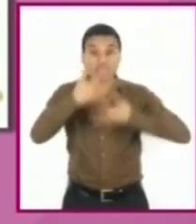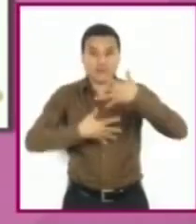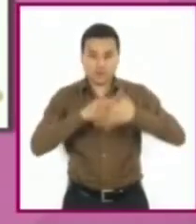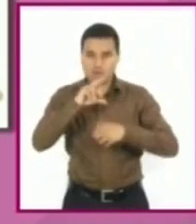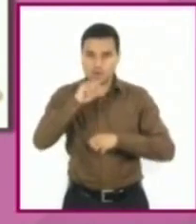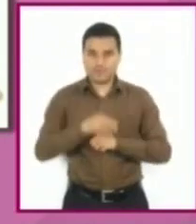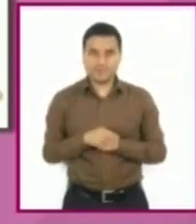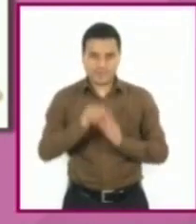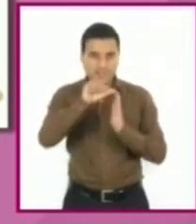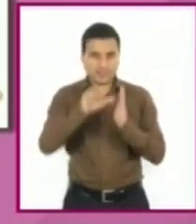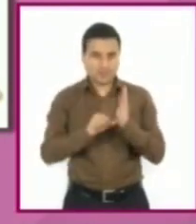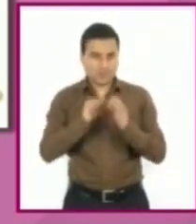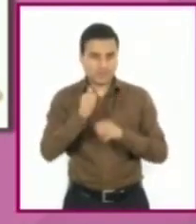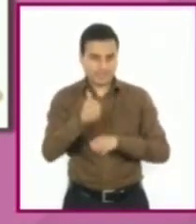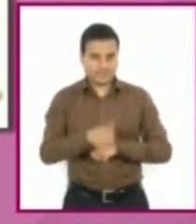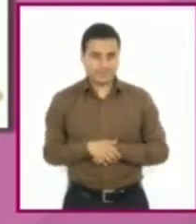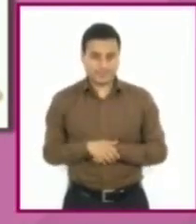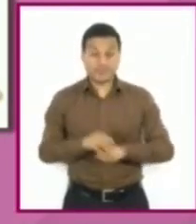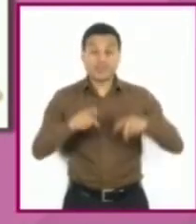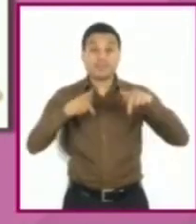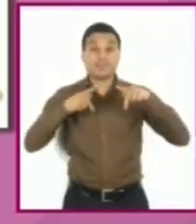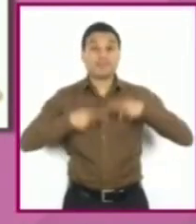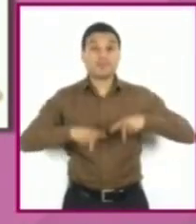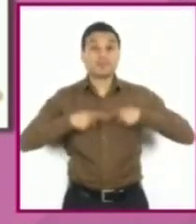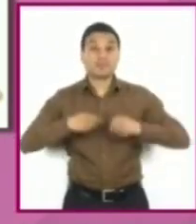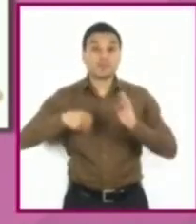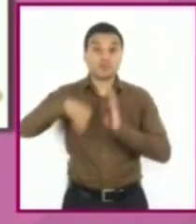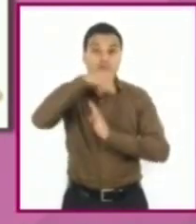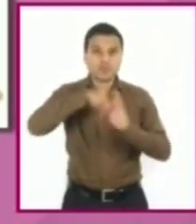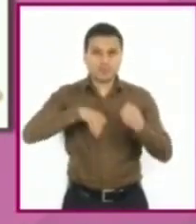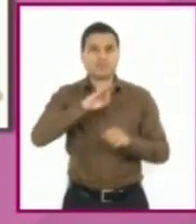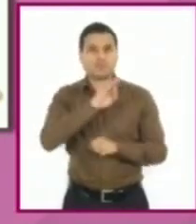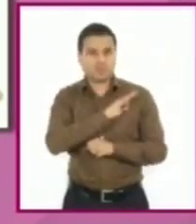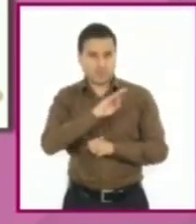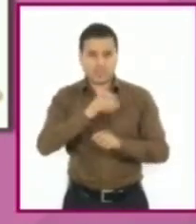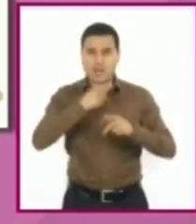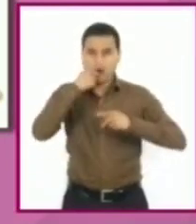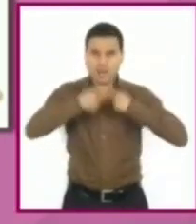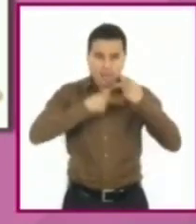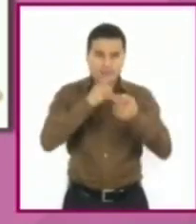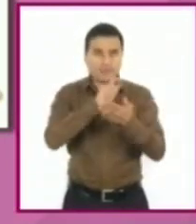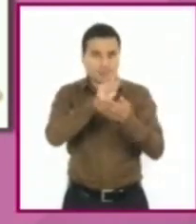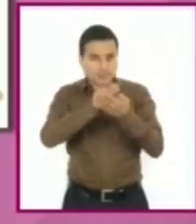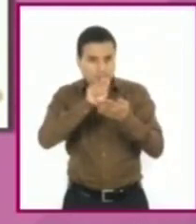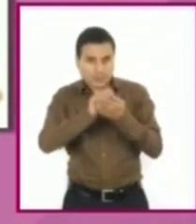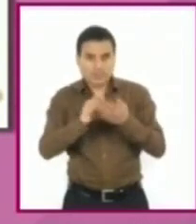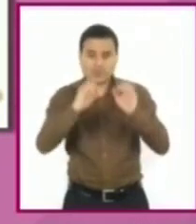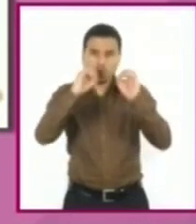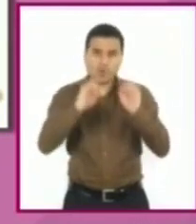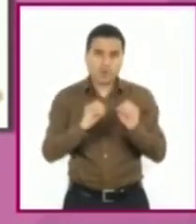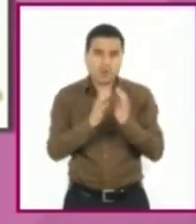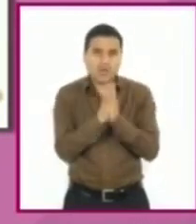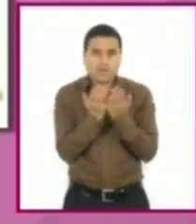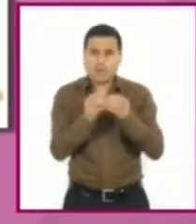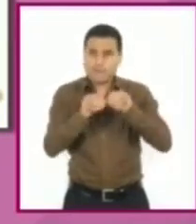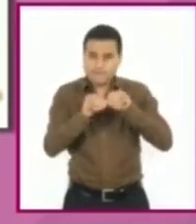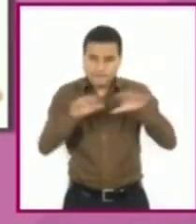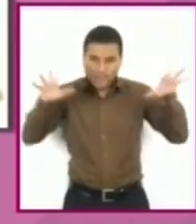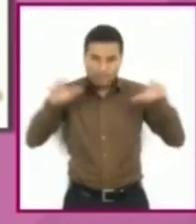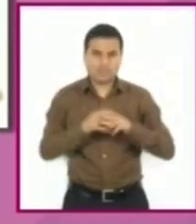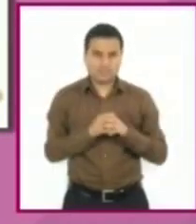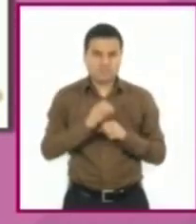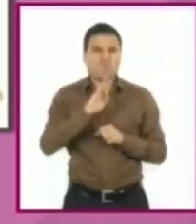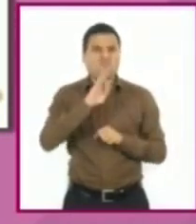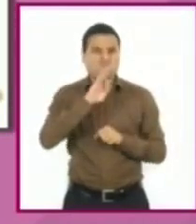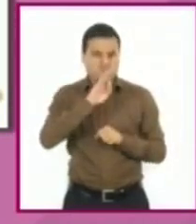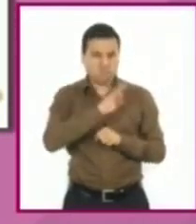Todo ciudadano, en su consecuencia, puede hablar, escribir, imprimir libremente, debiendo sí responder de